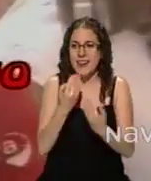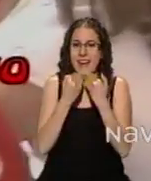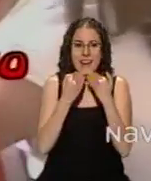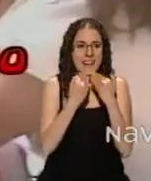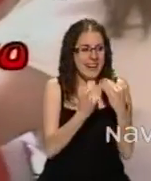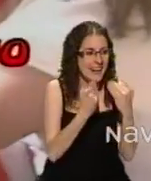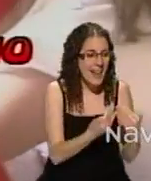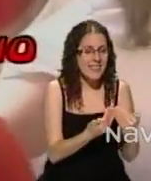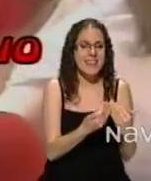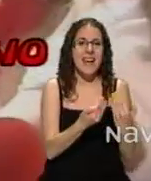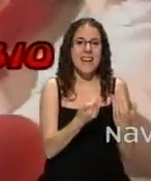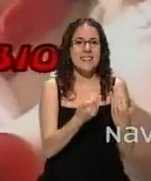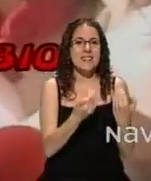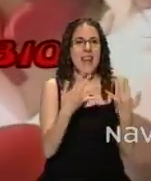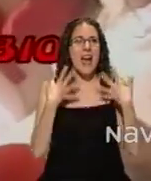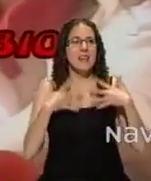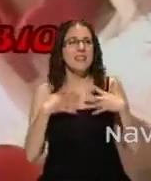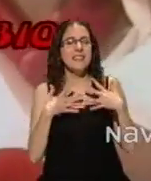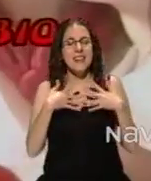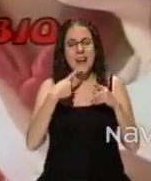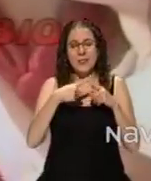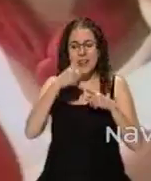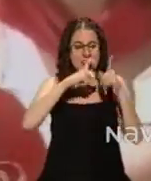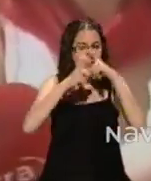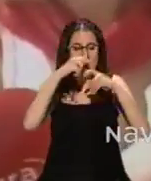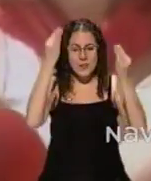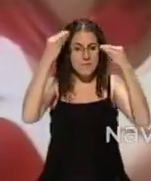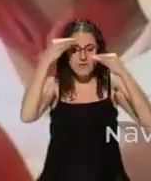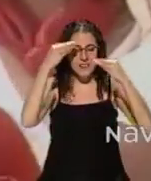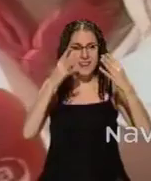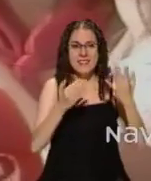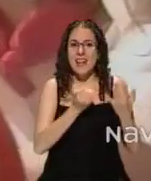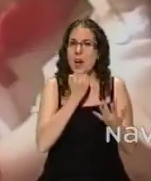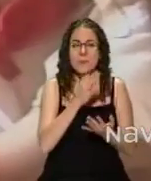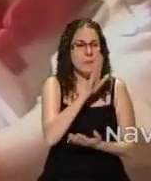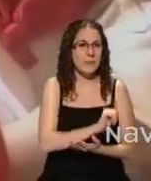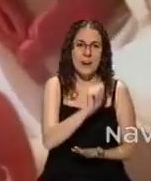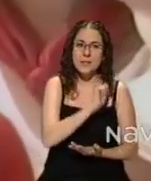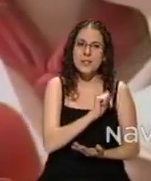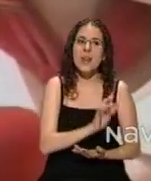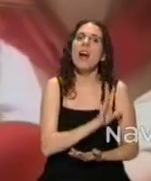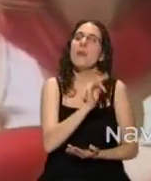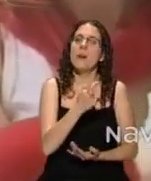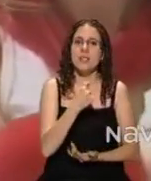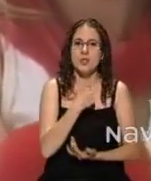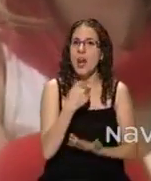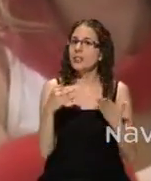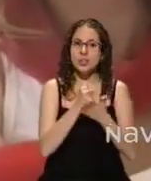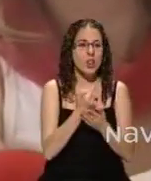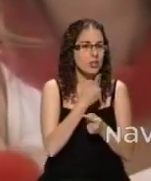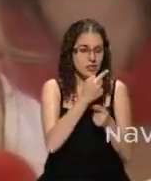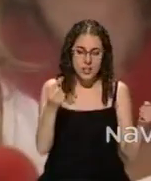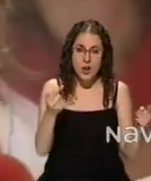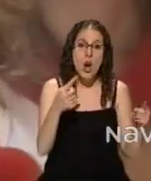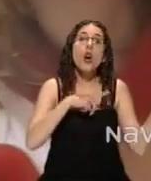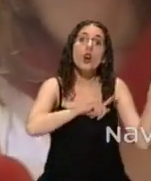alegría y de recuerdos y un momento impagable. Y bueno, y quiero deciros a todos que este